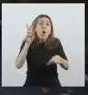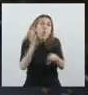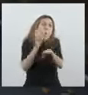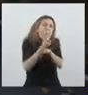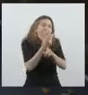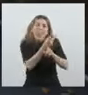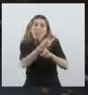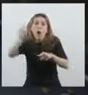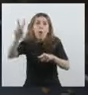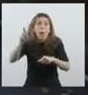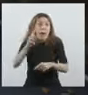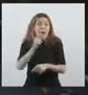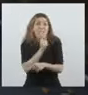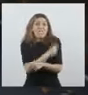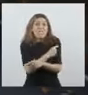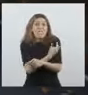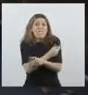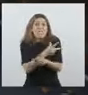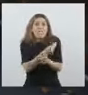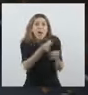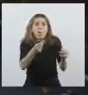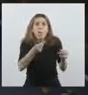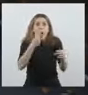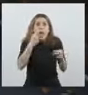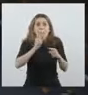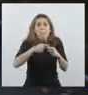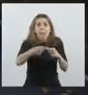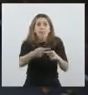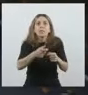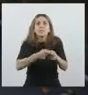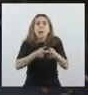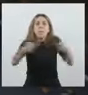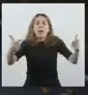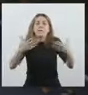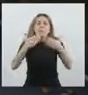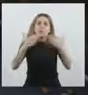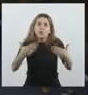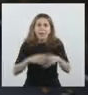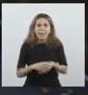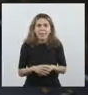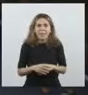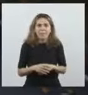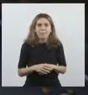y la vacunación en los próximos meses. Muchas gracias.